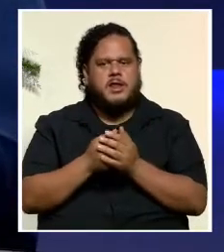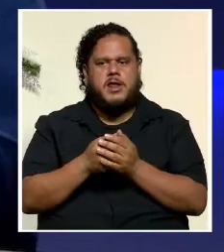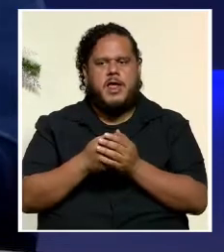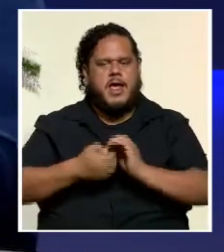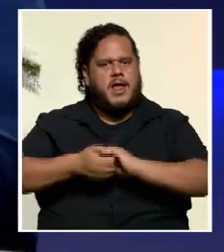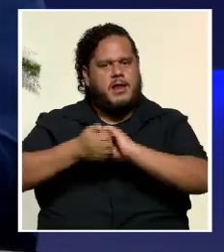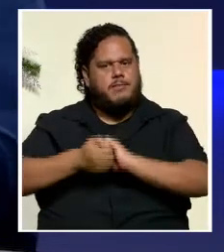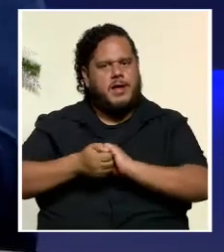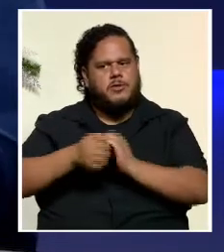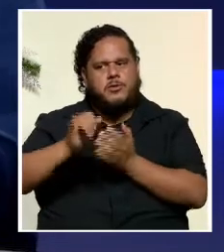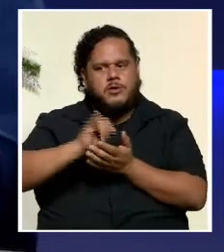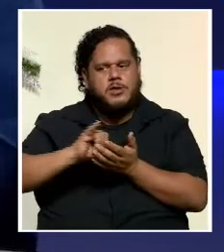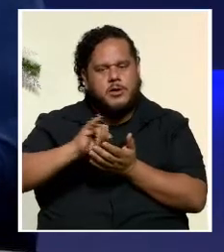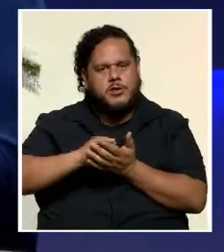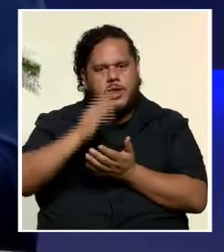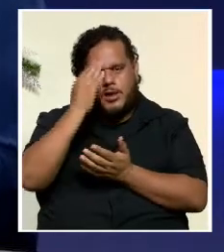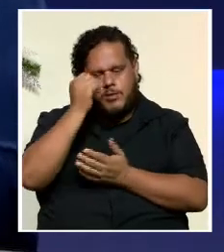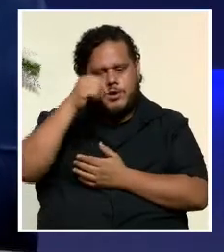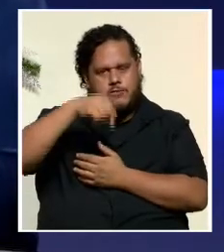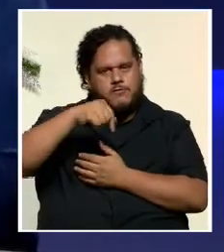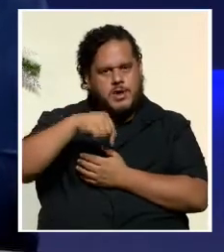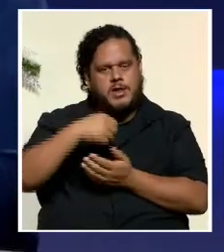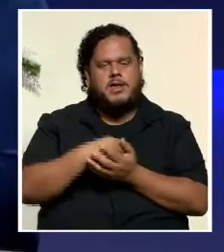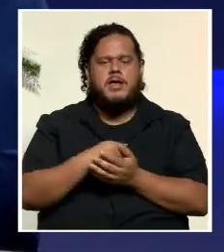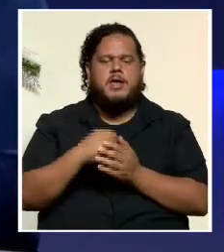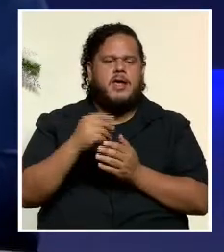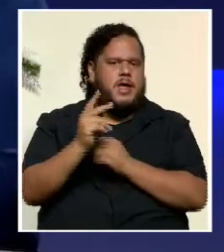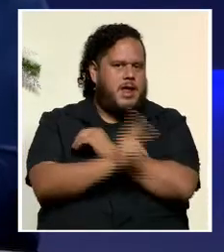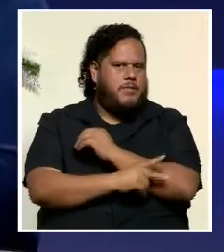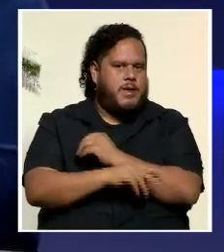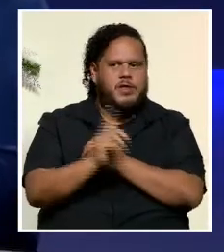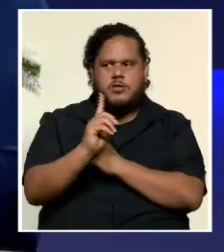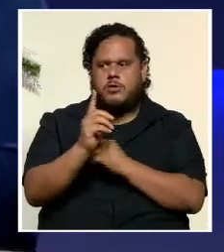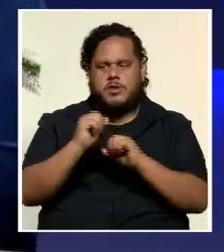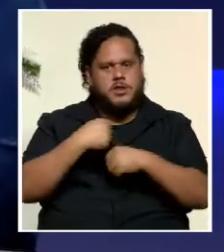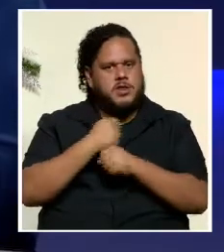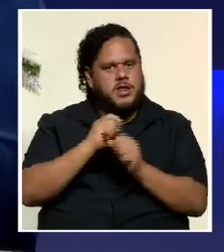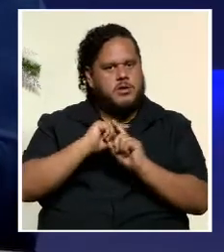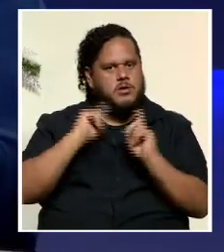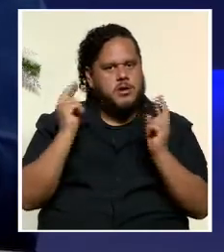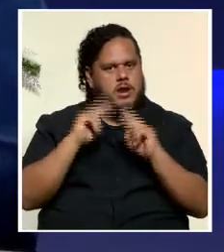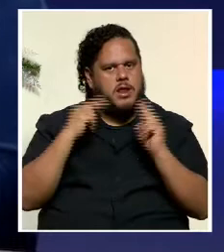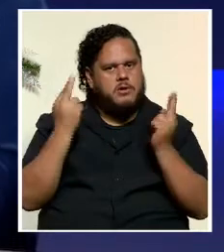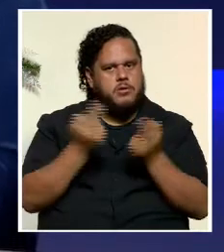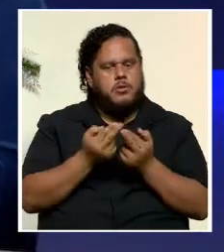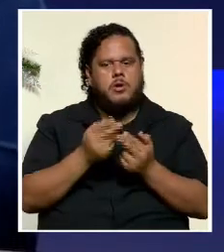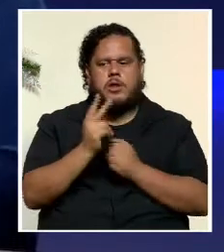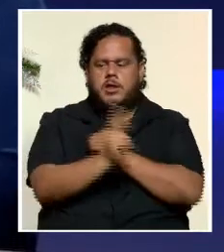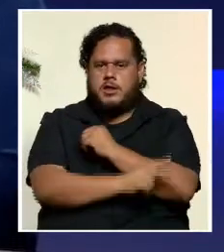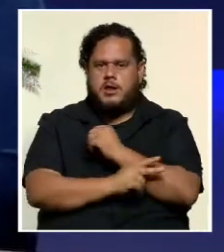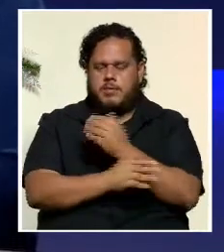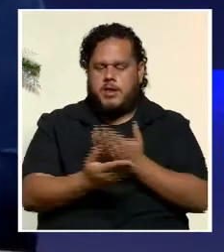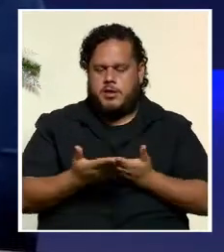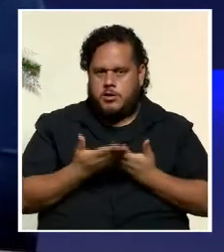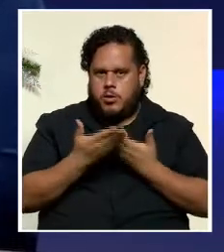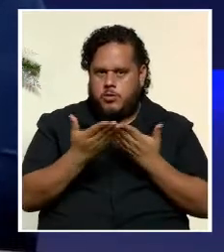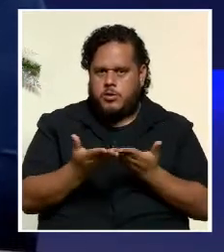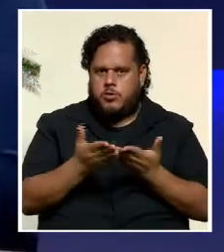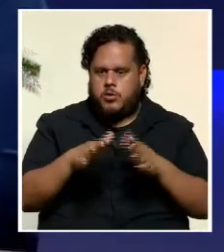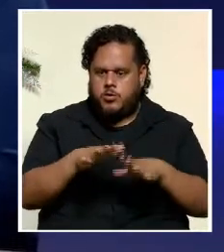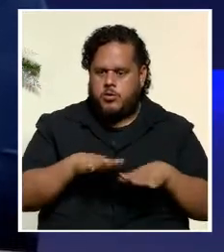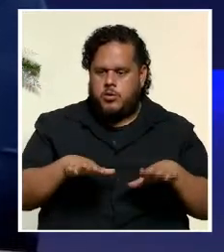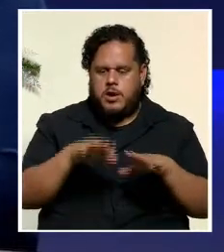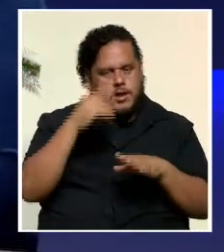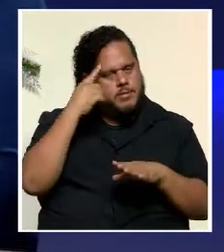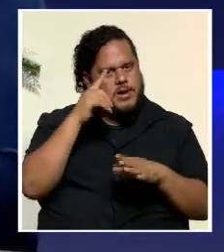porque fue aquí en el país donde se hizo la reunión, y el país ofreció su territorio para que